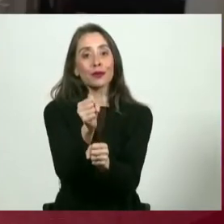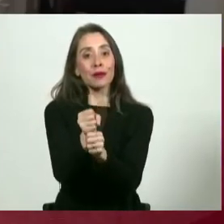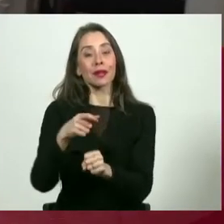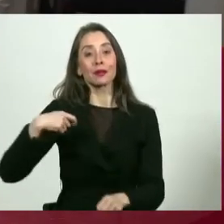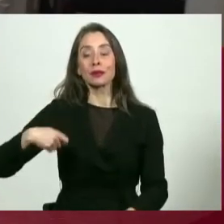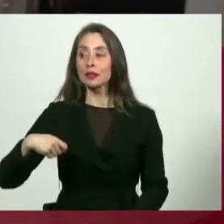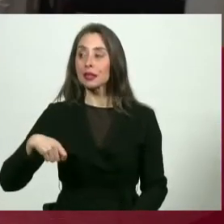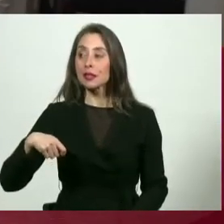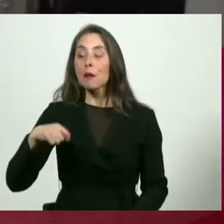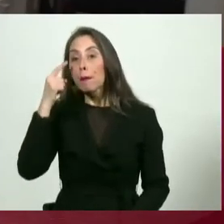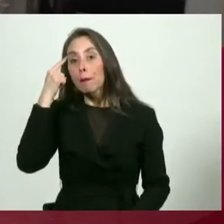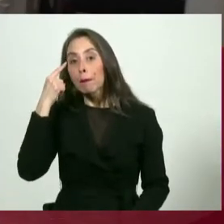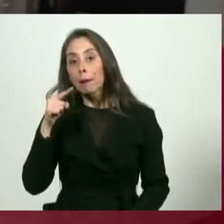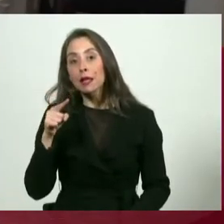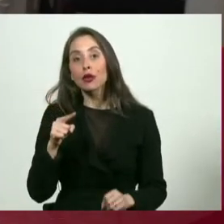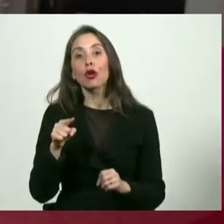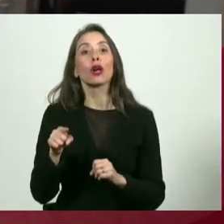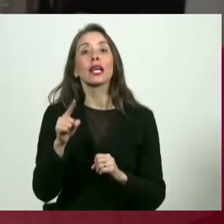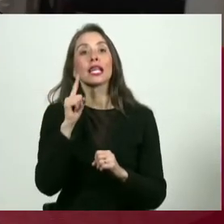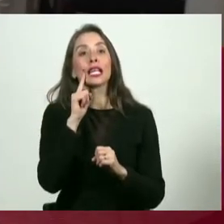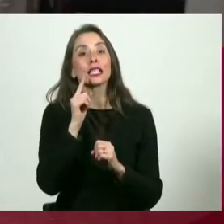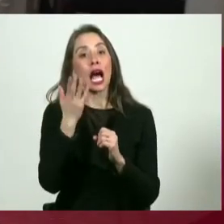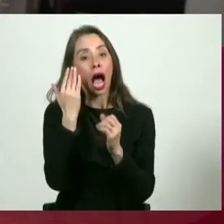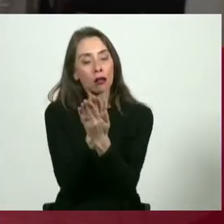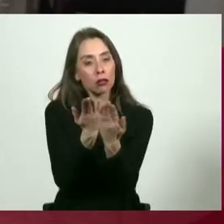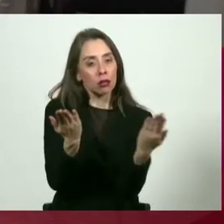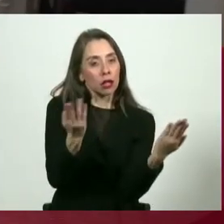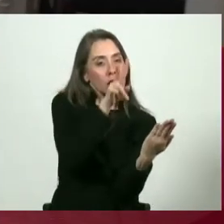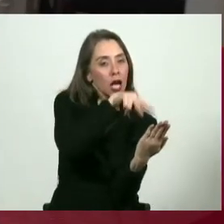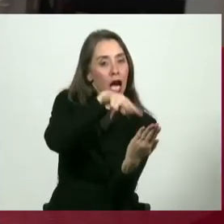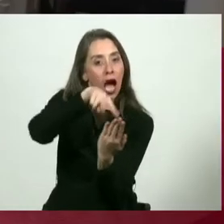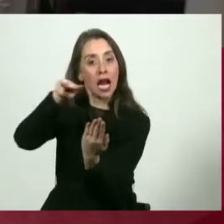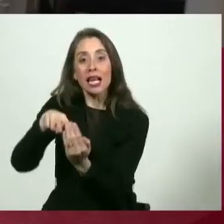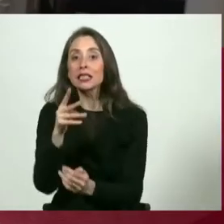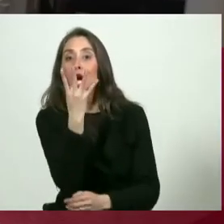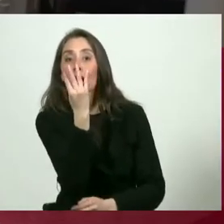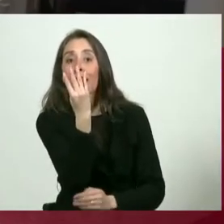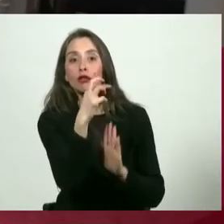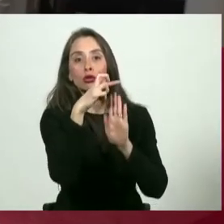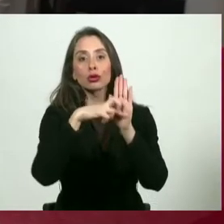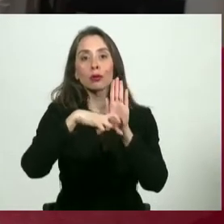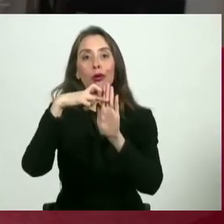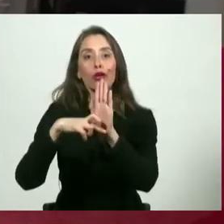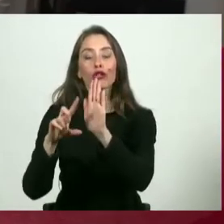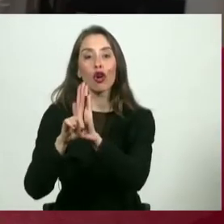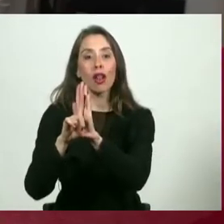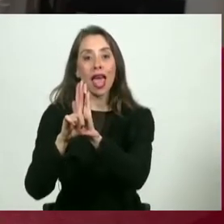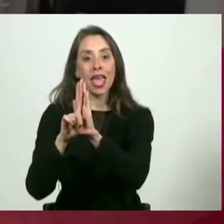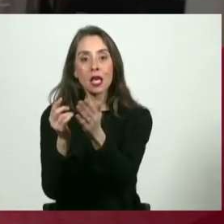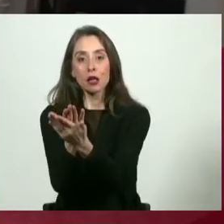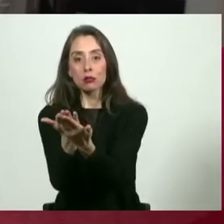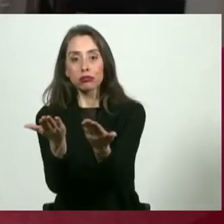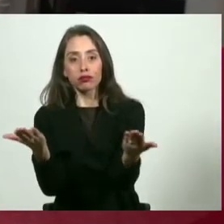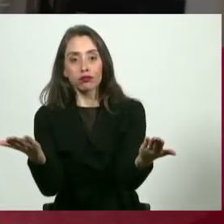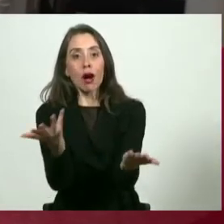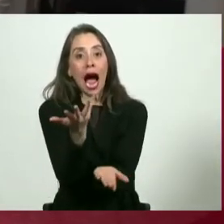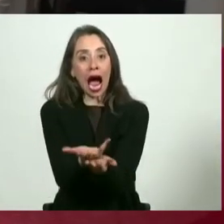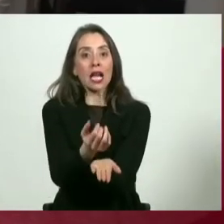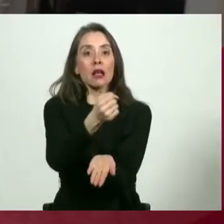aclarar o responder directamente la pregunta de Luisa Montoya y de Gustavo Vergara, que hacen